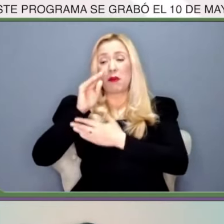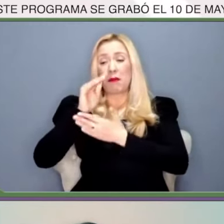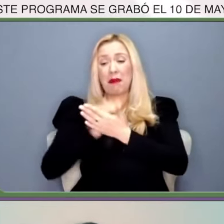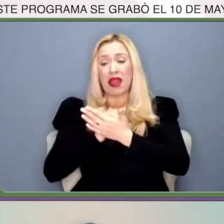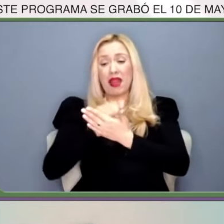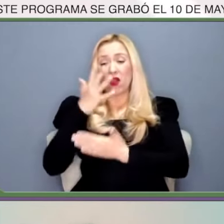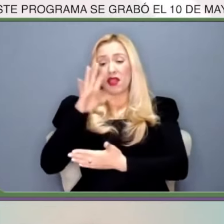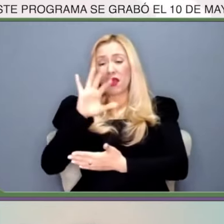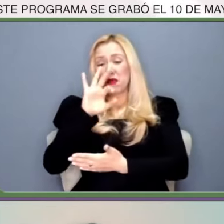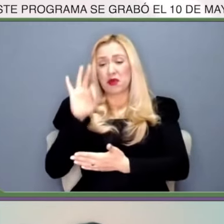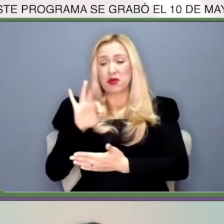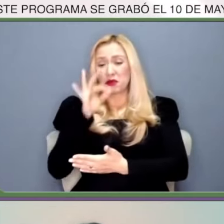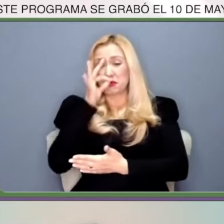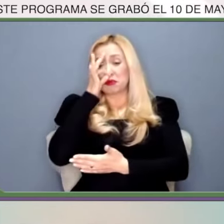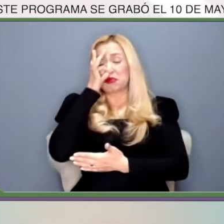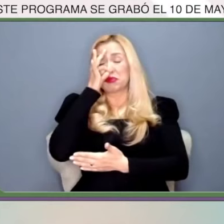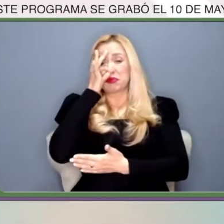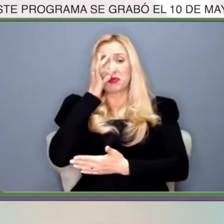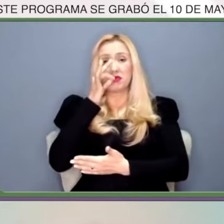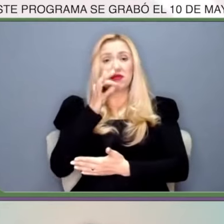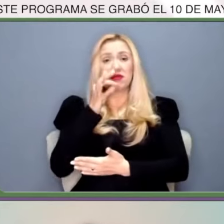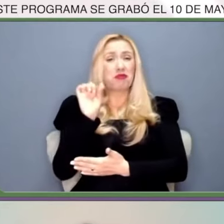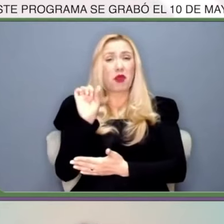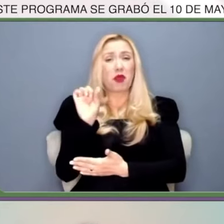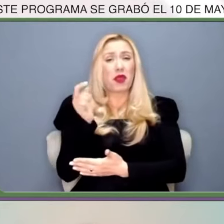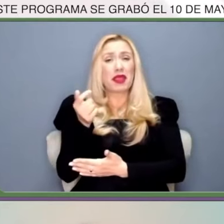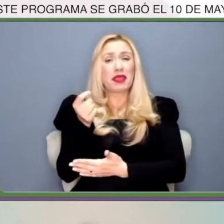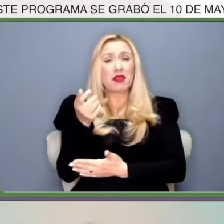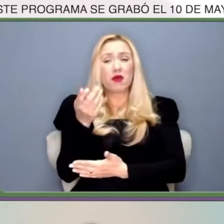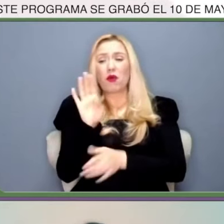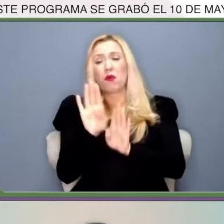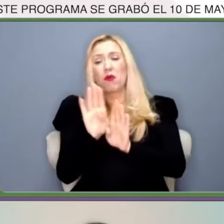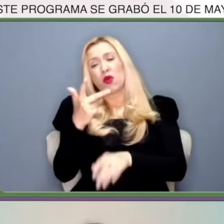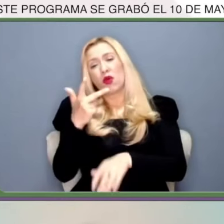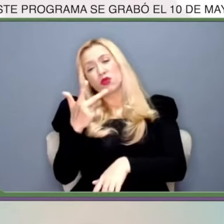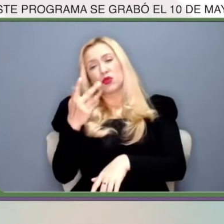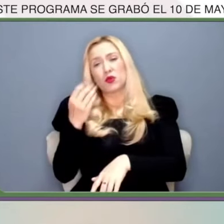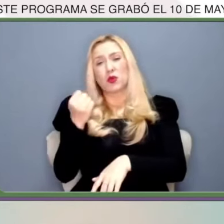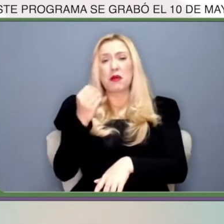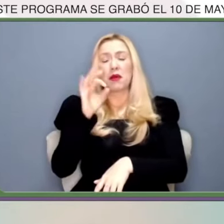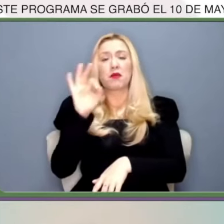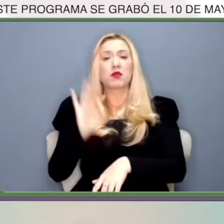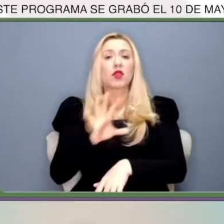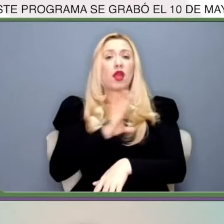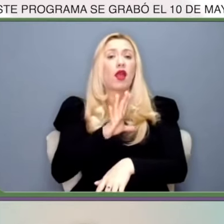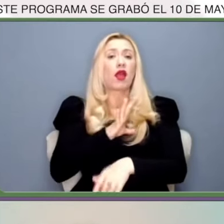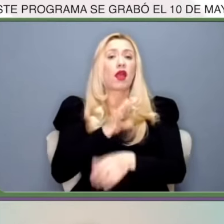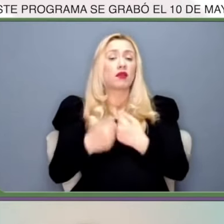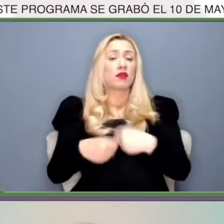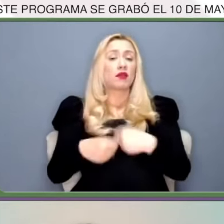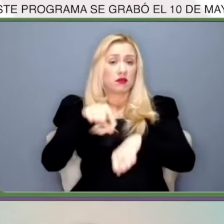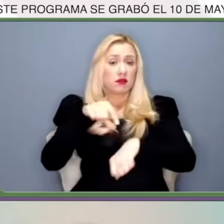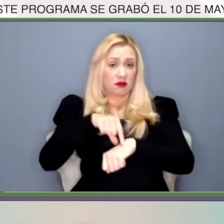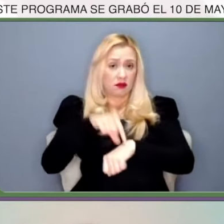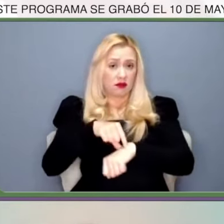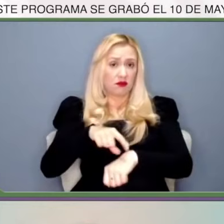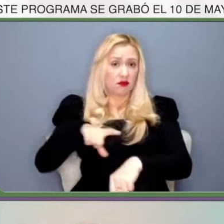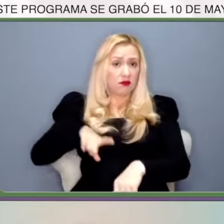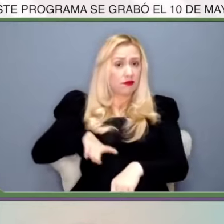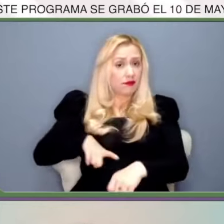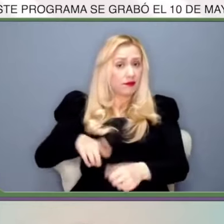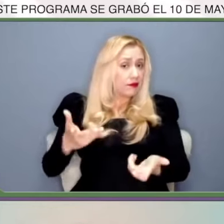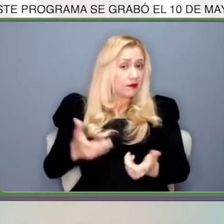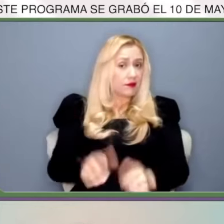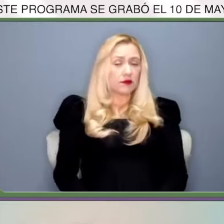encuestados contamos con asistencia de programas de gobierno. En el tema de trabajo también